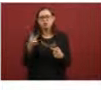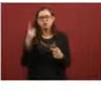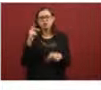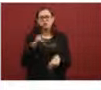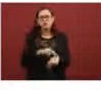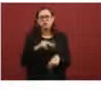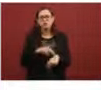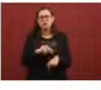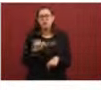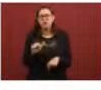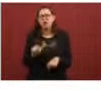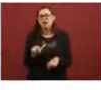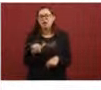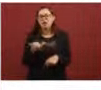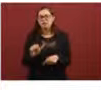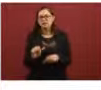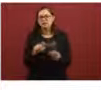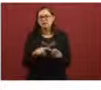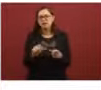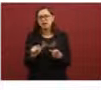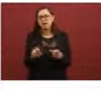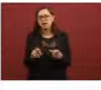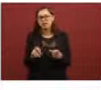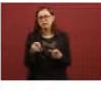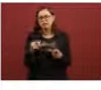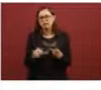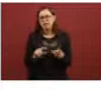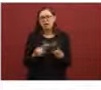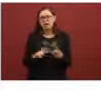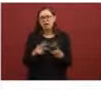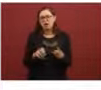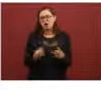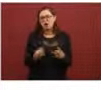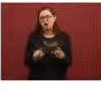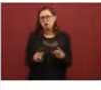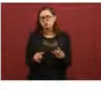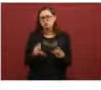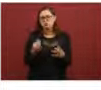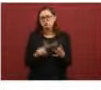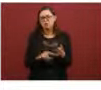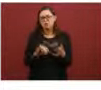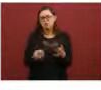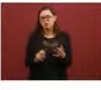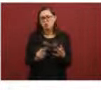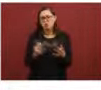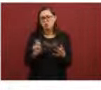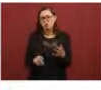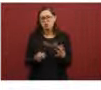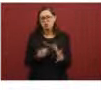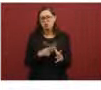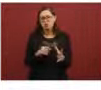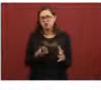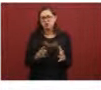la doctora Andrea González, Gustavo Reyes Terán, Juan Sierra Madero y Florentino Badial.